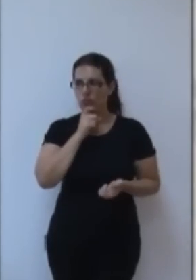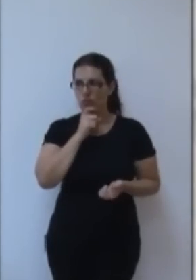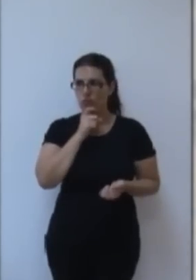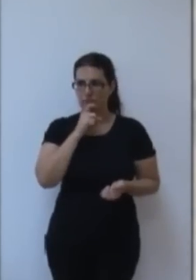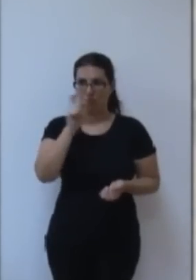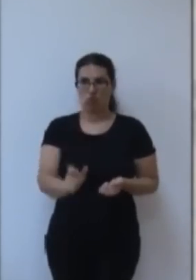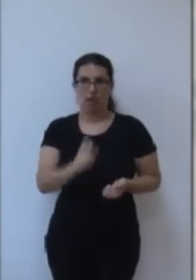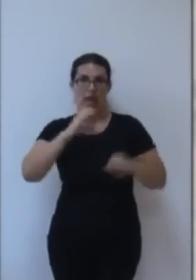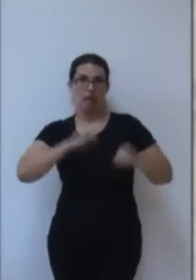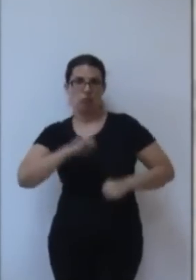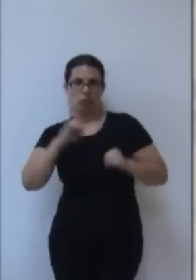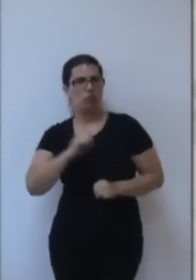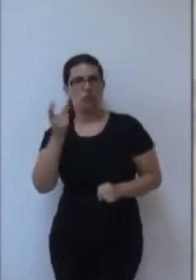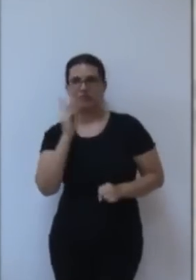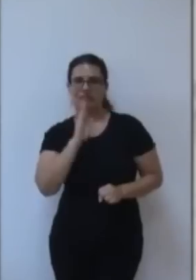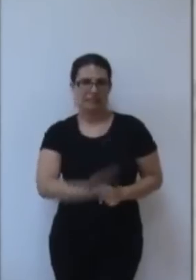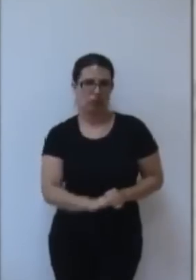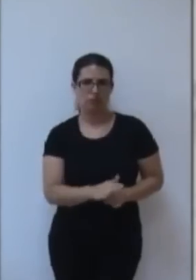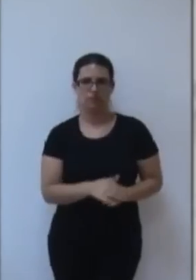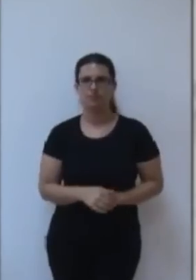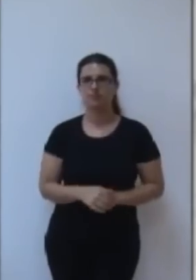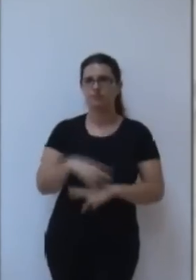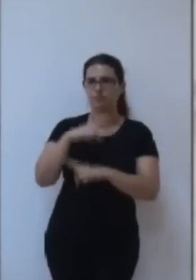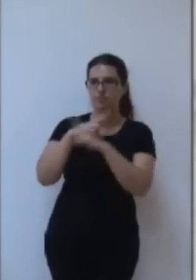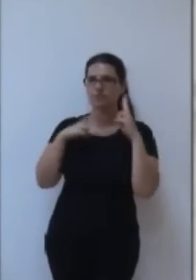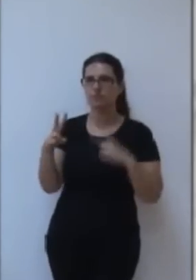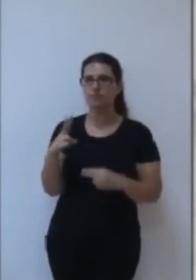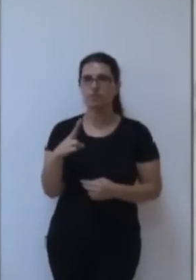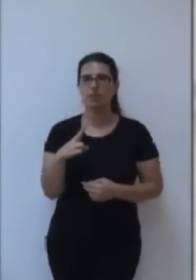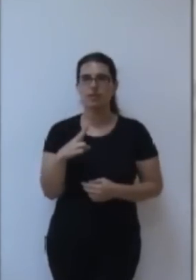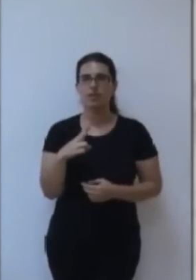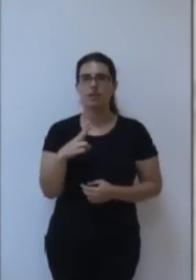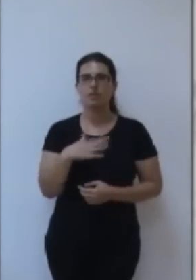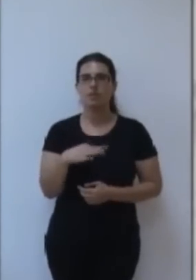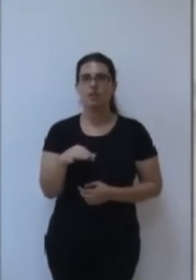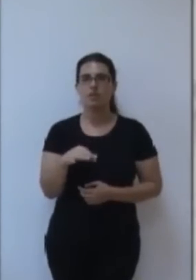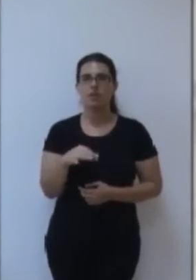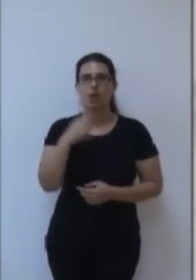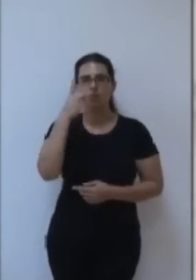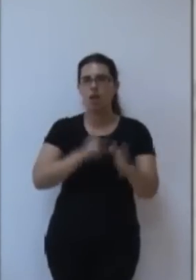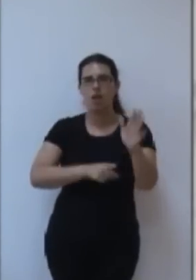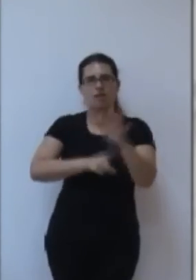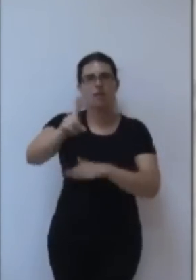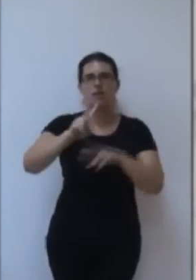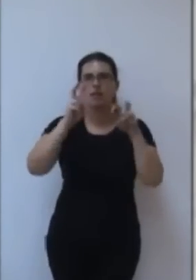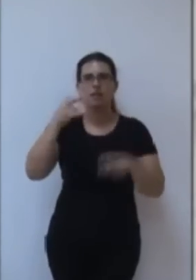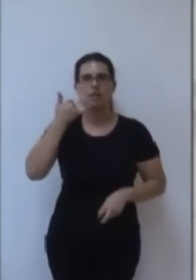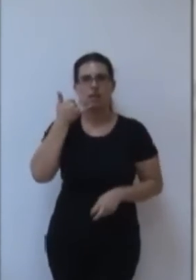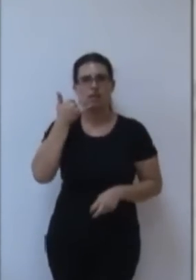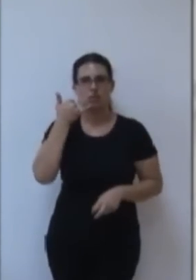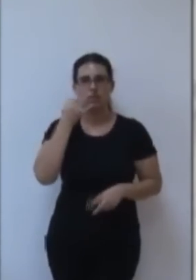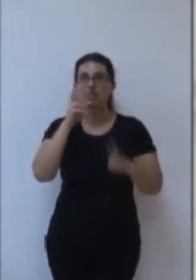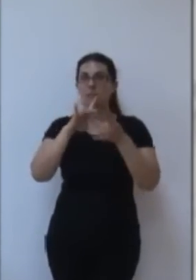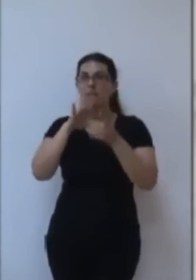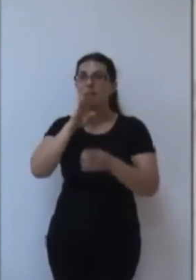bien adulta, ¿no? Yo creo que hay un avance que a lo mejor suena así como un poco, que ha sido el teléfono, ¿no?, de cara a lo que decías de los cuidadores.